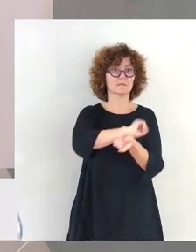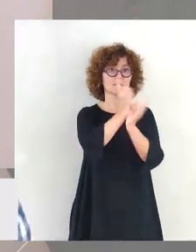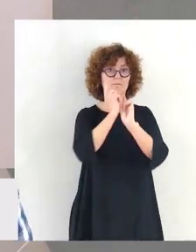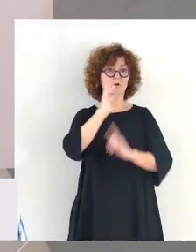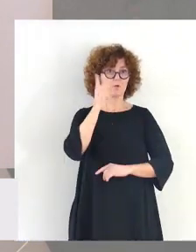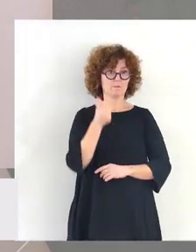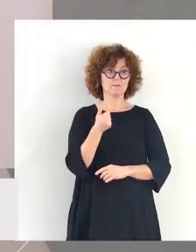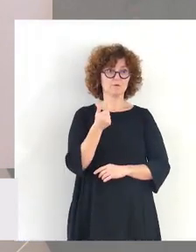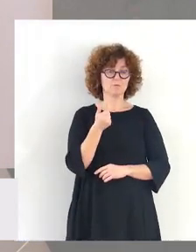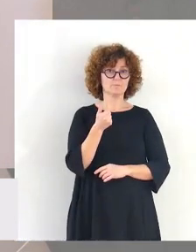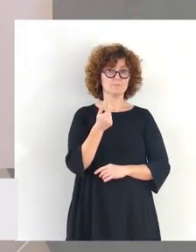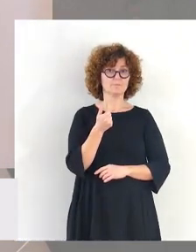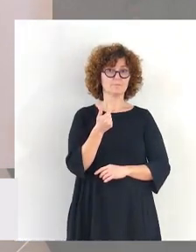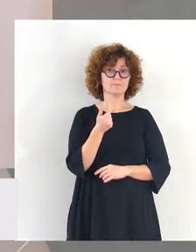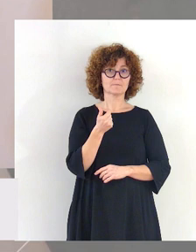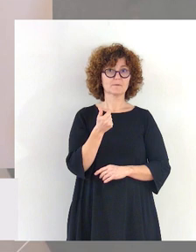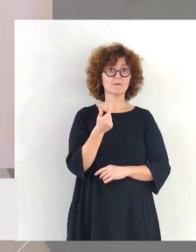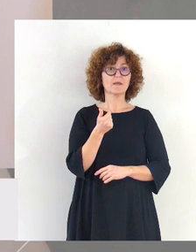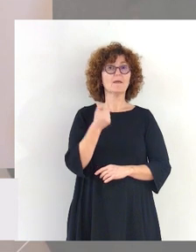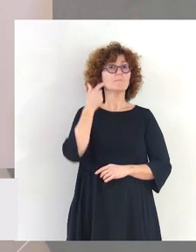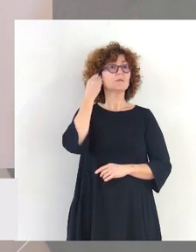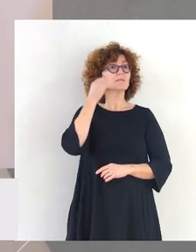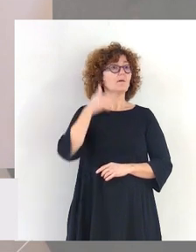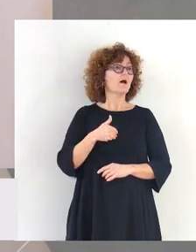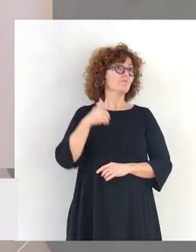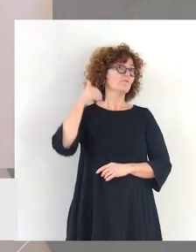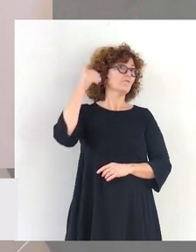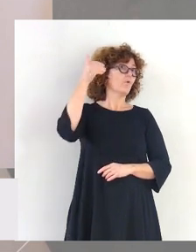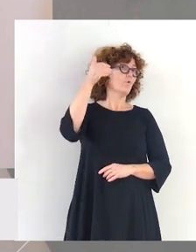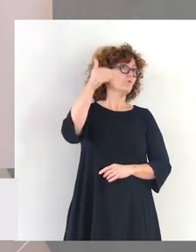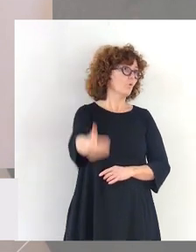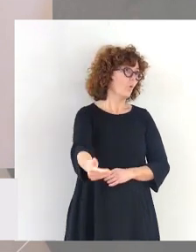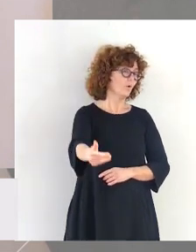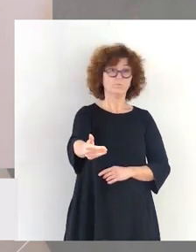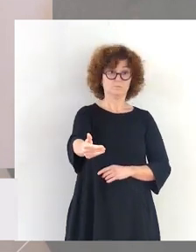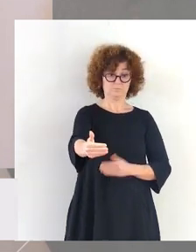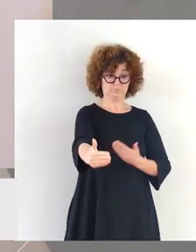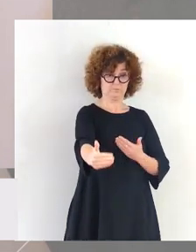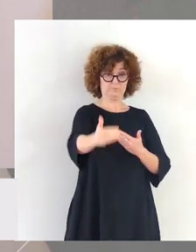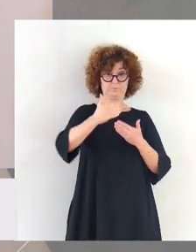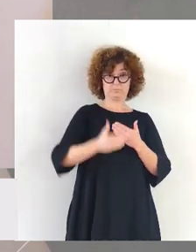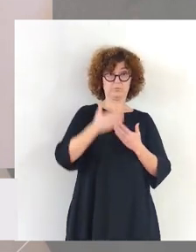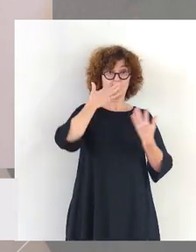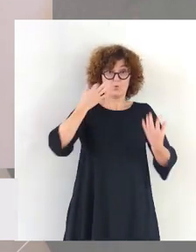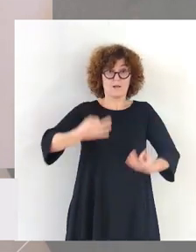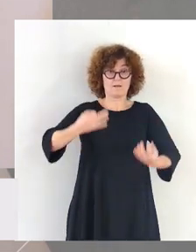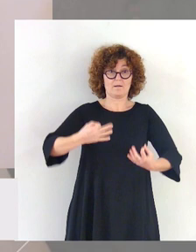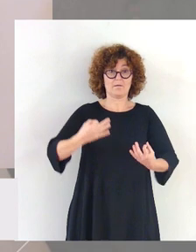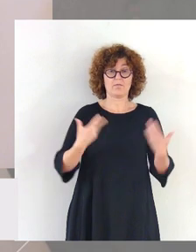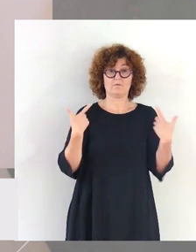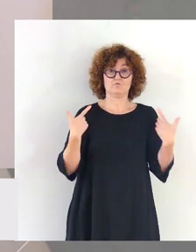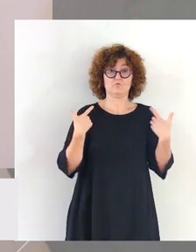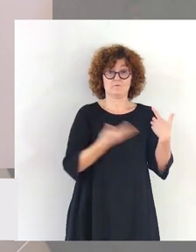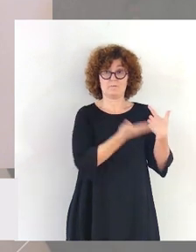climático que han dejado de ser proyecciones de futuro para convertirse en una realidad que provoca un gran sufrimiento en muchos lugares del